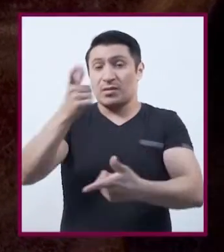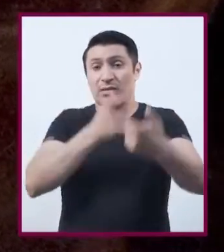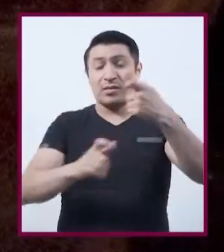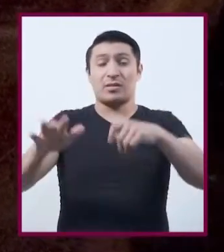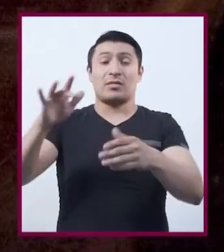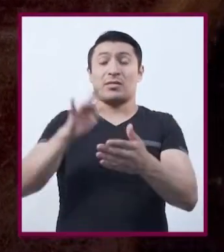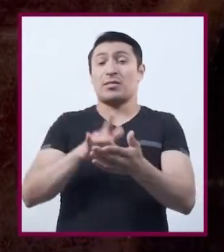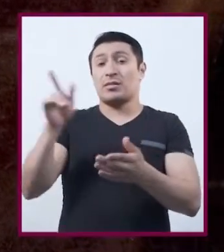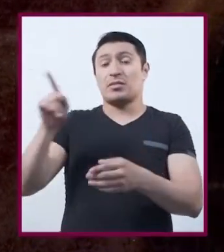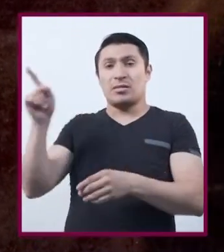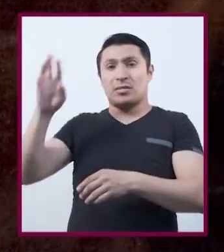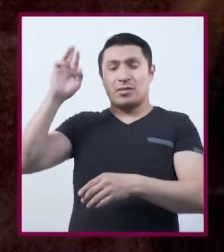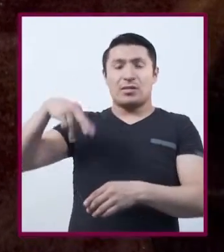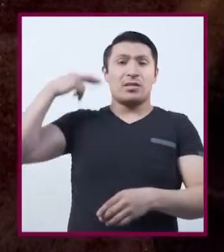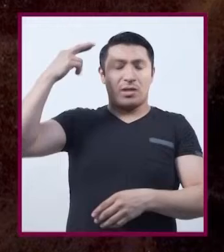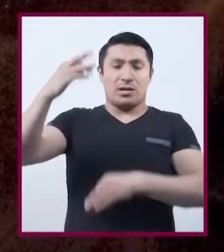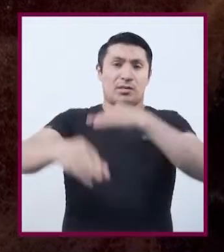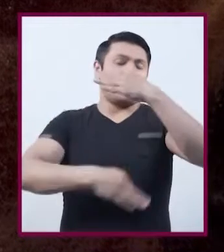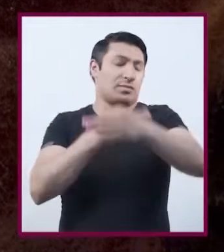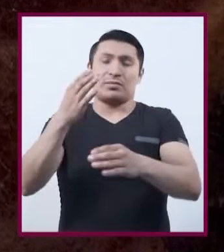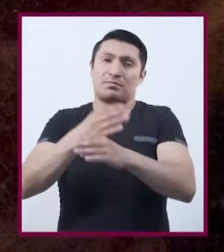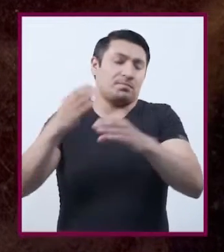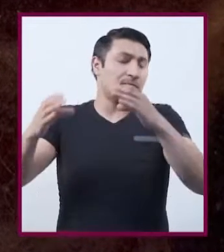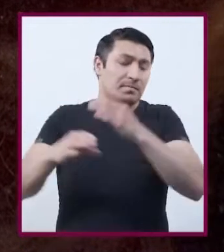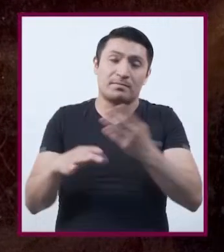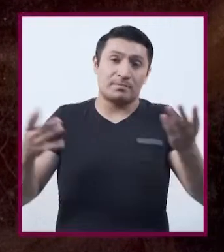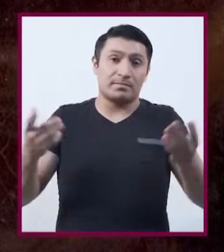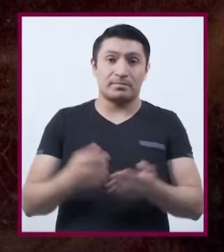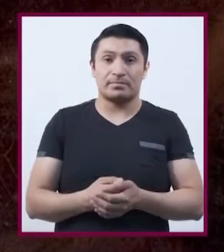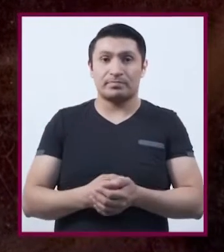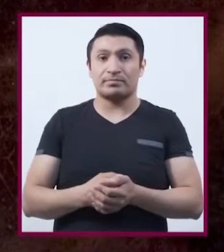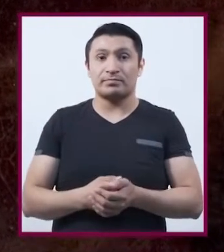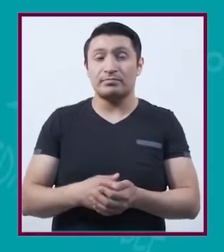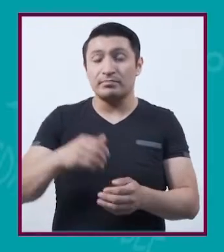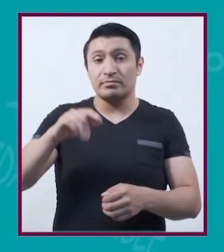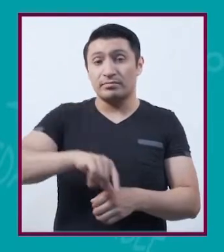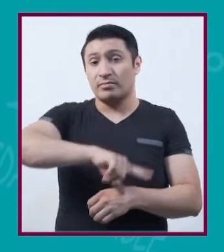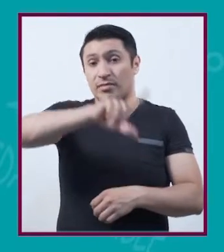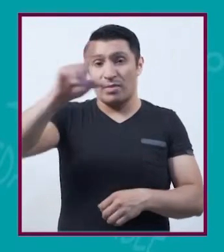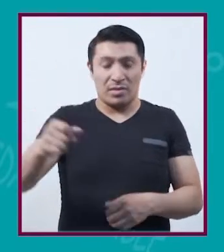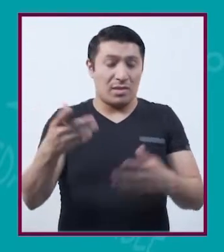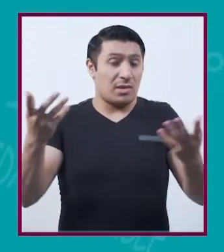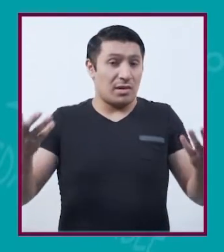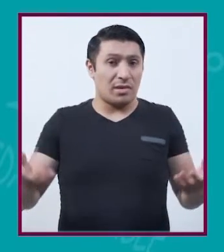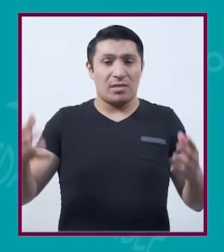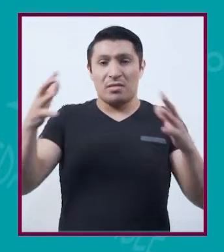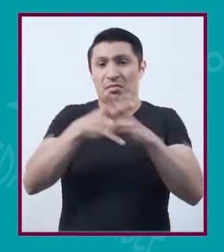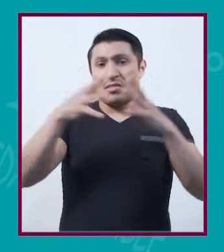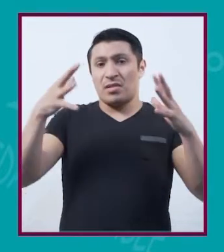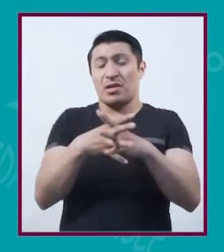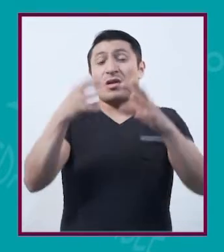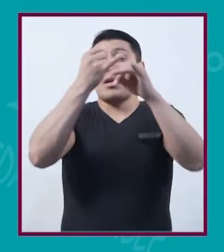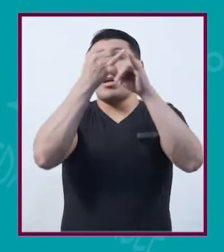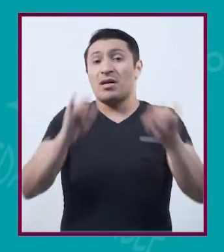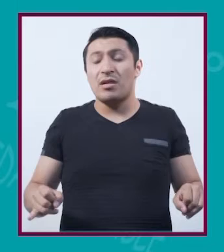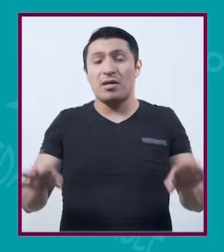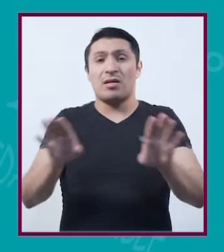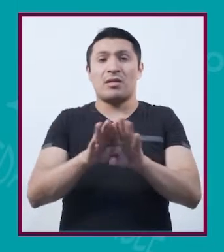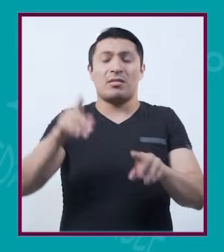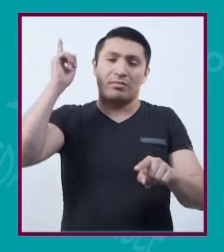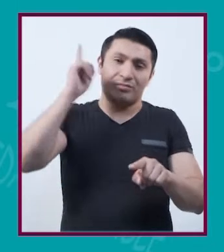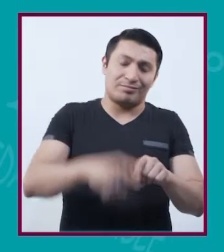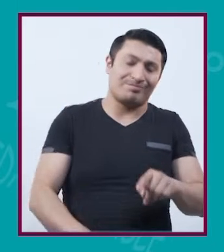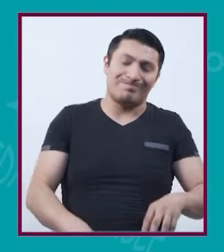intercambios, de acuerdo con los derechos económicos debidos a la corona por toda clase de particularidades. Más tarde, y como era